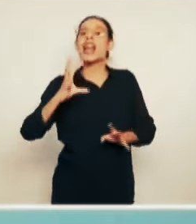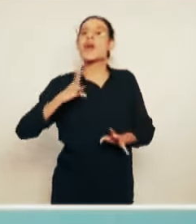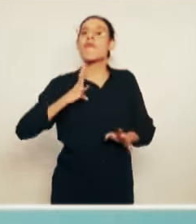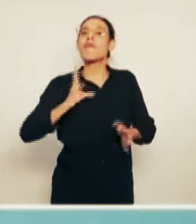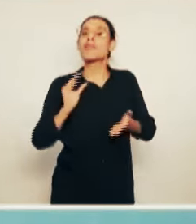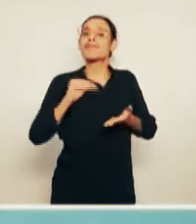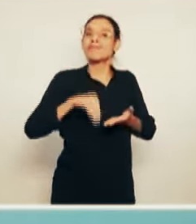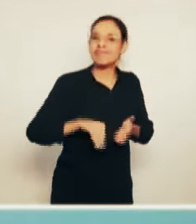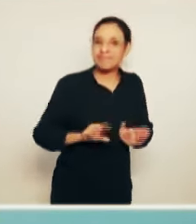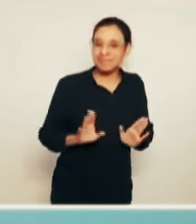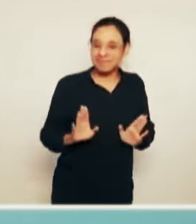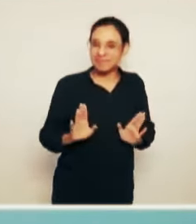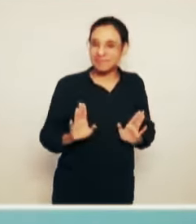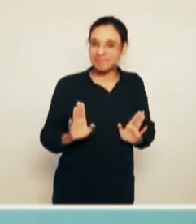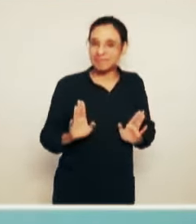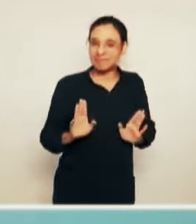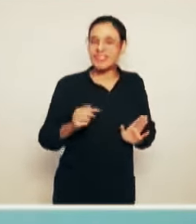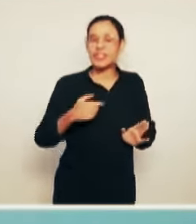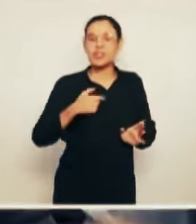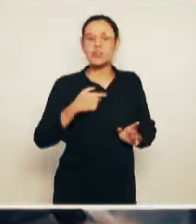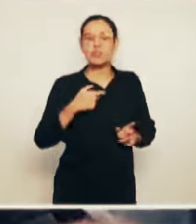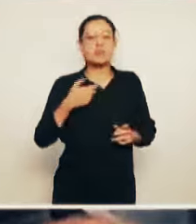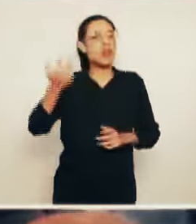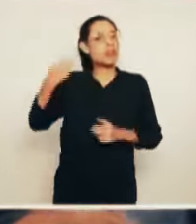cosa de hablar, y la verdad que